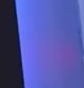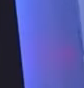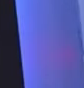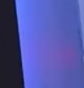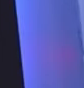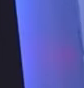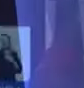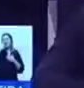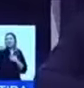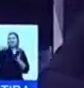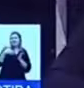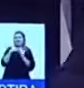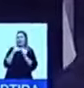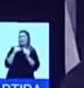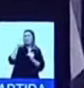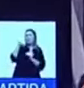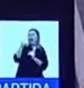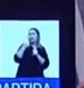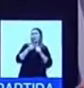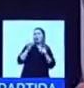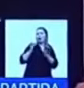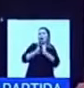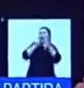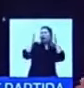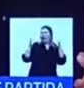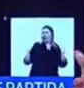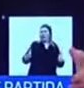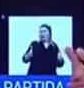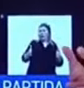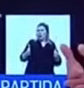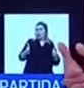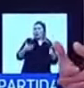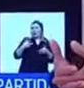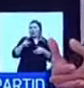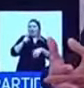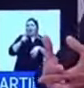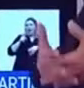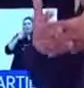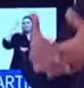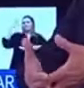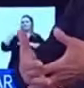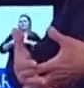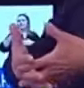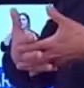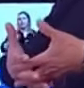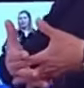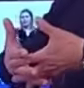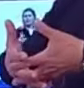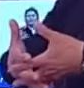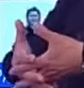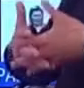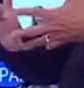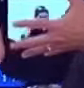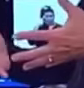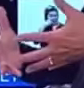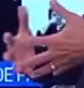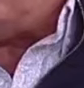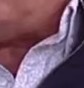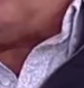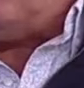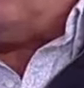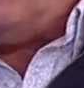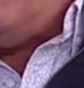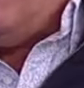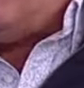dicho la la oficina No es cierto del presupuesto de del Congreso de la nación son datos fieles recolectados no ha sido un